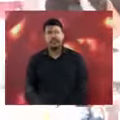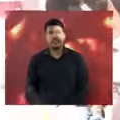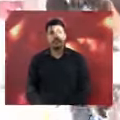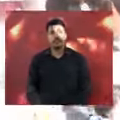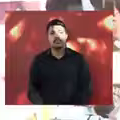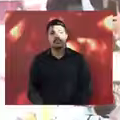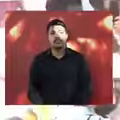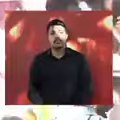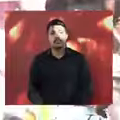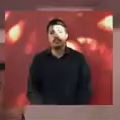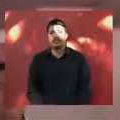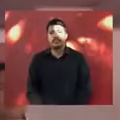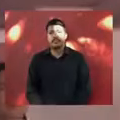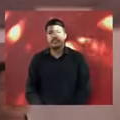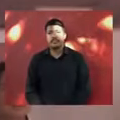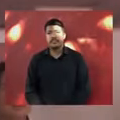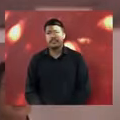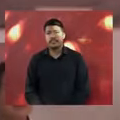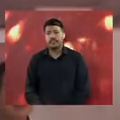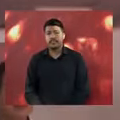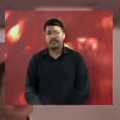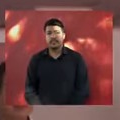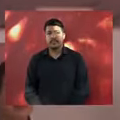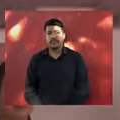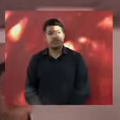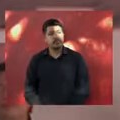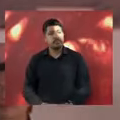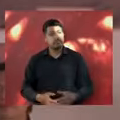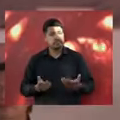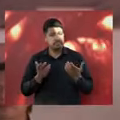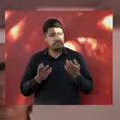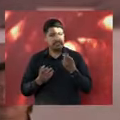¡Vamos a hacer equipo!